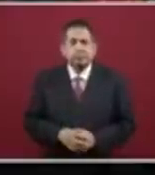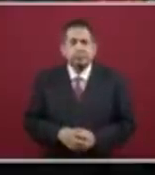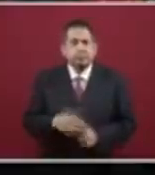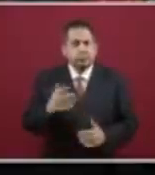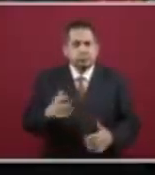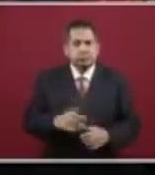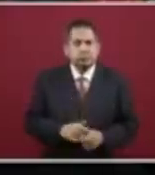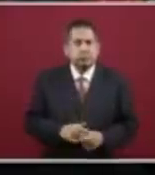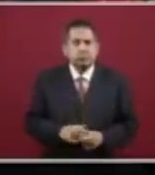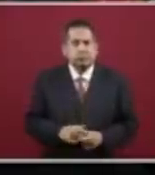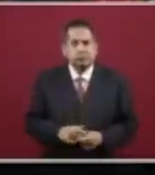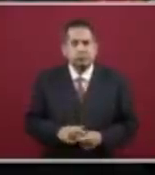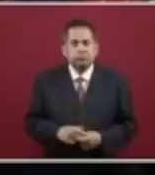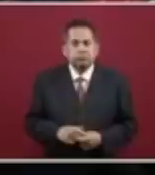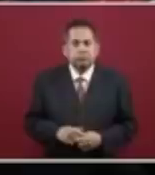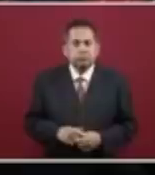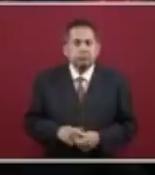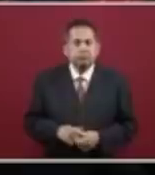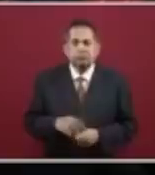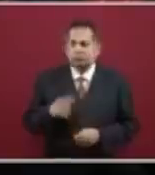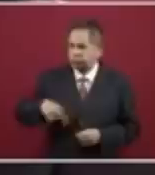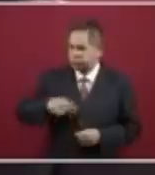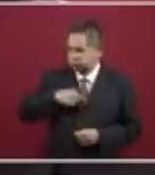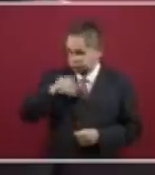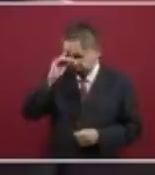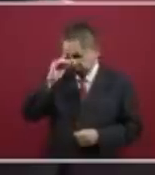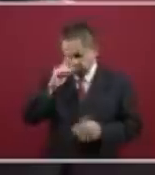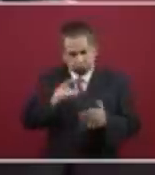Entonces, tomamos la decisión